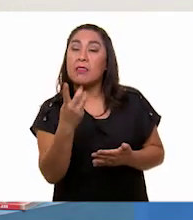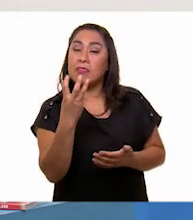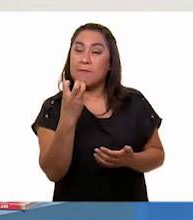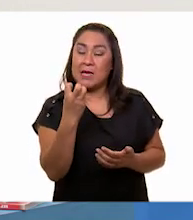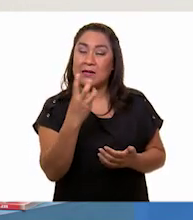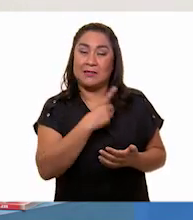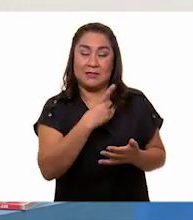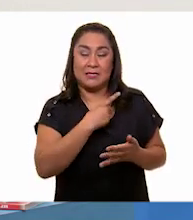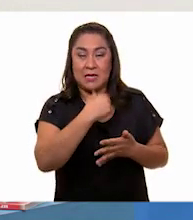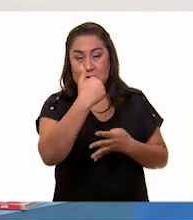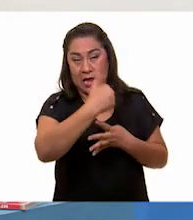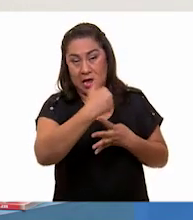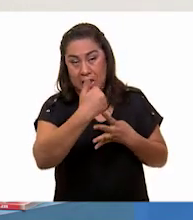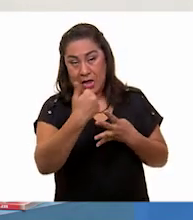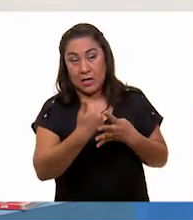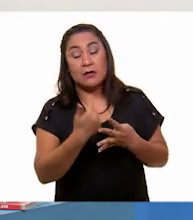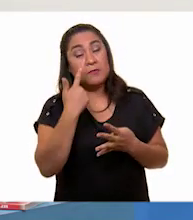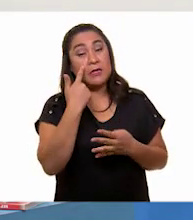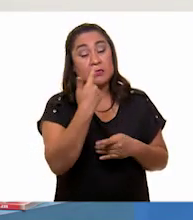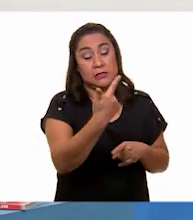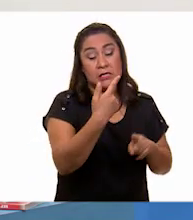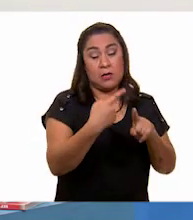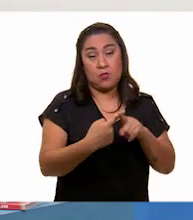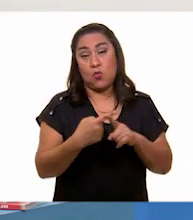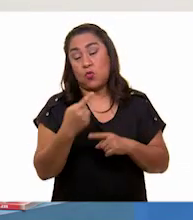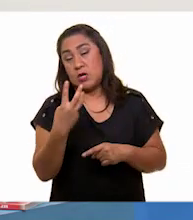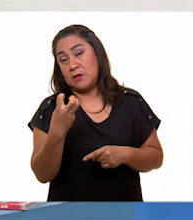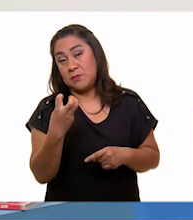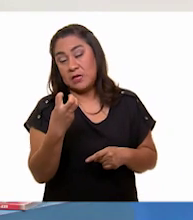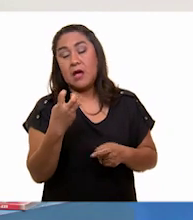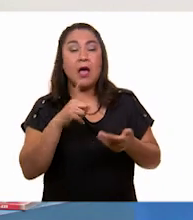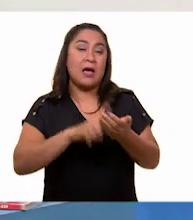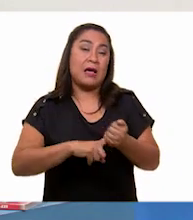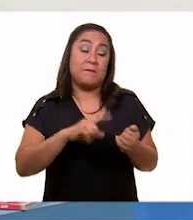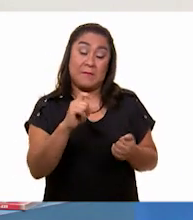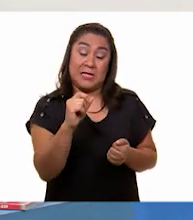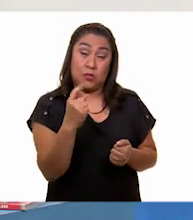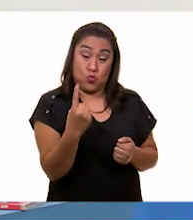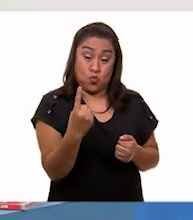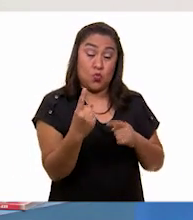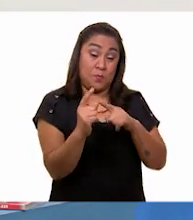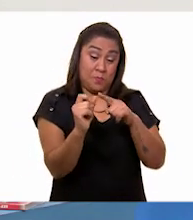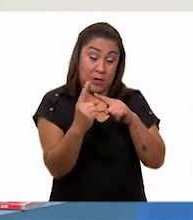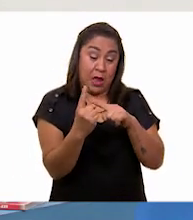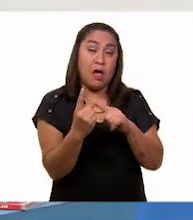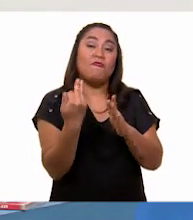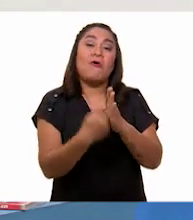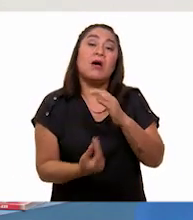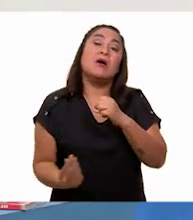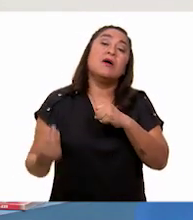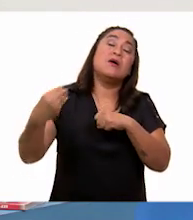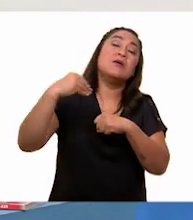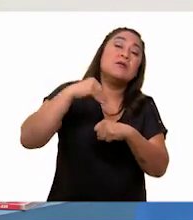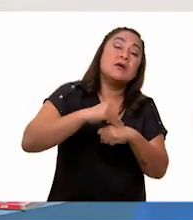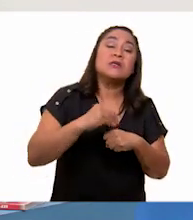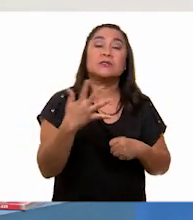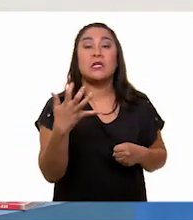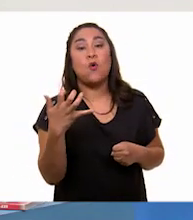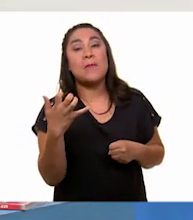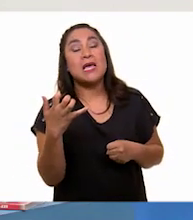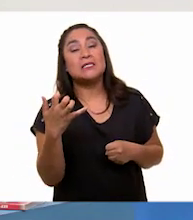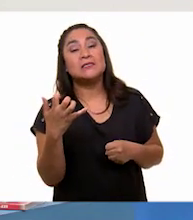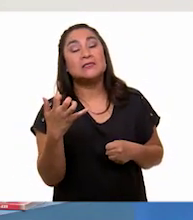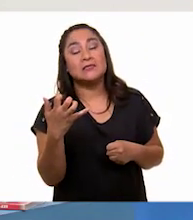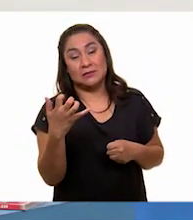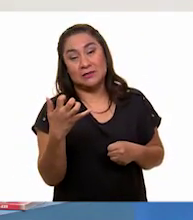cada jabón, porque 7 jabones por 3 pesos son 21, pero aquí nos falta repartir 5